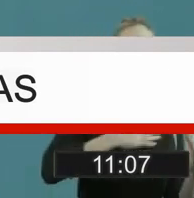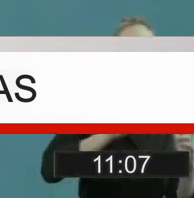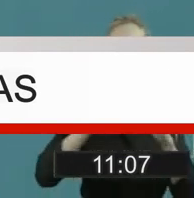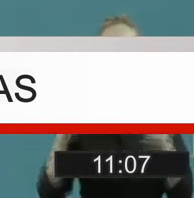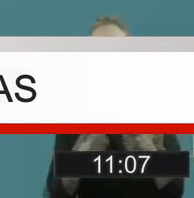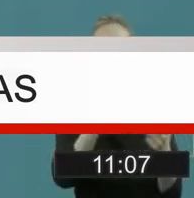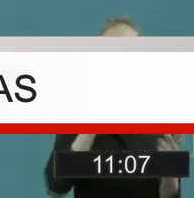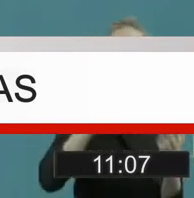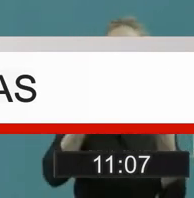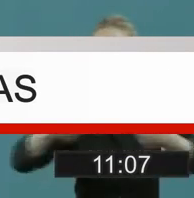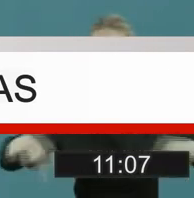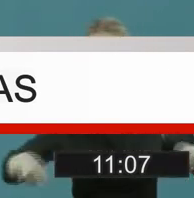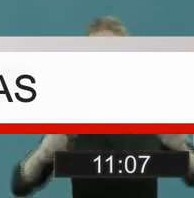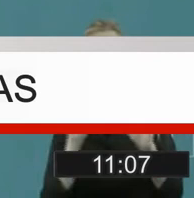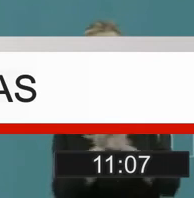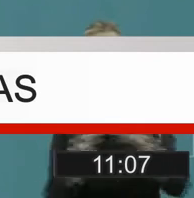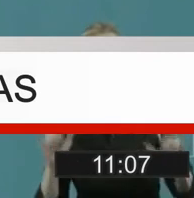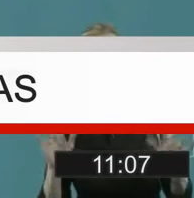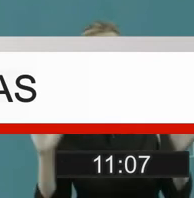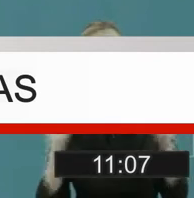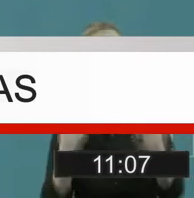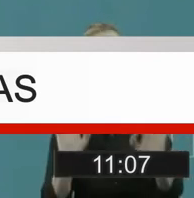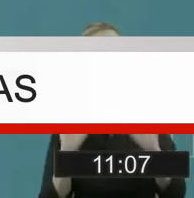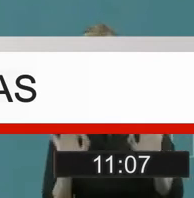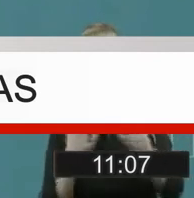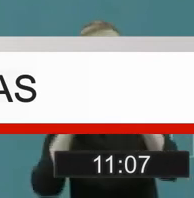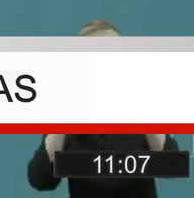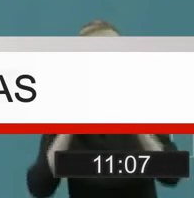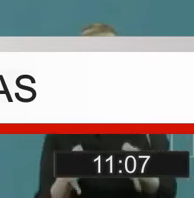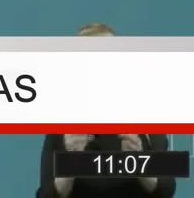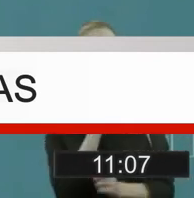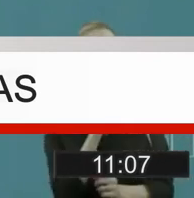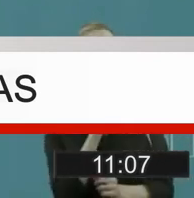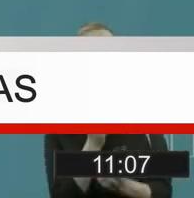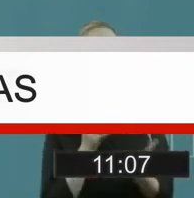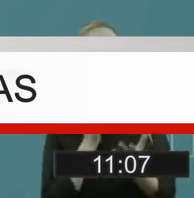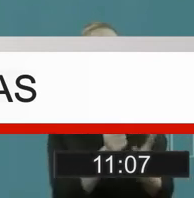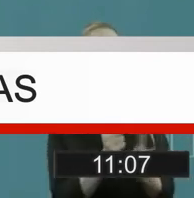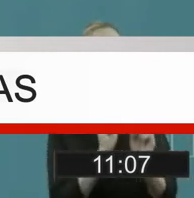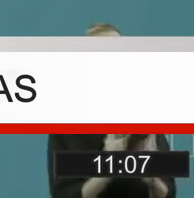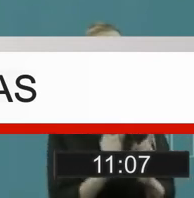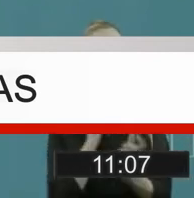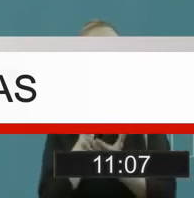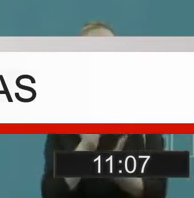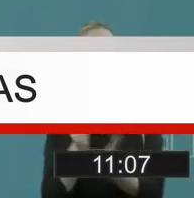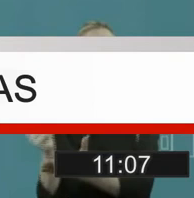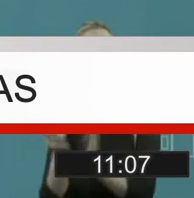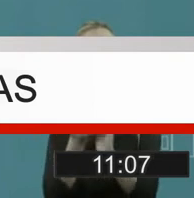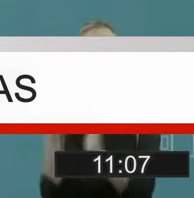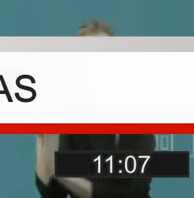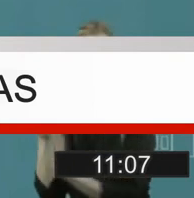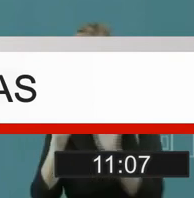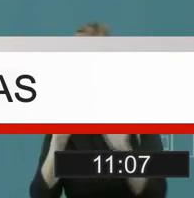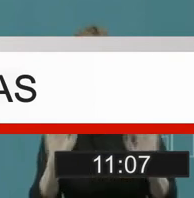estén cruzados y quede determinado quiénes acceden y quiénes no al subsidio, se va a empezar a cobrar la tarifa